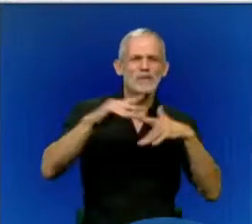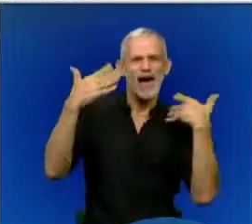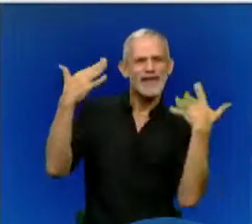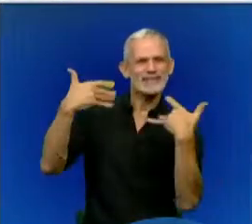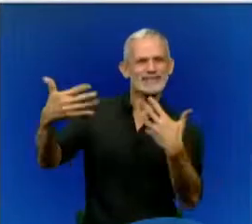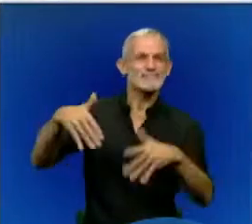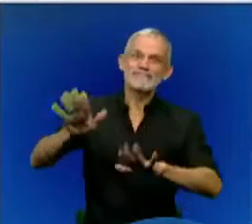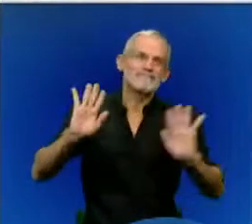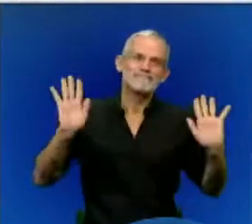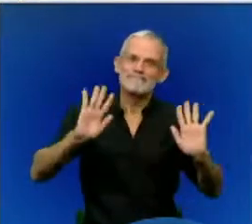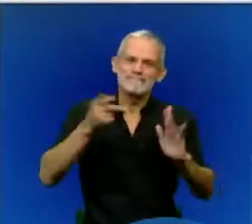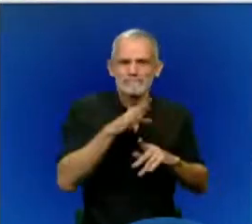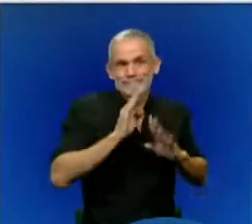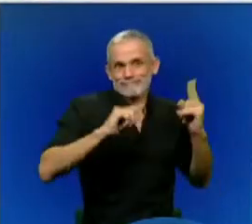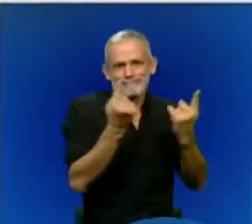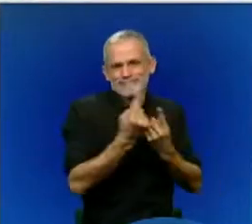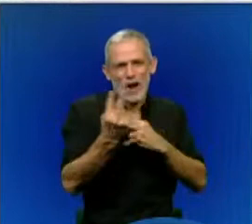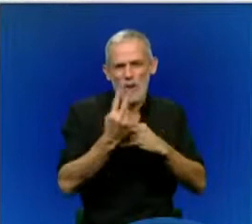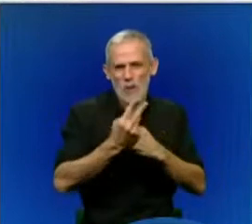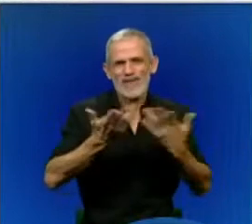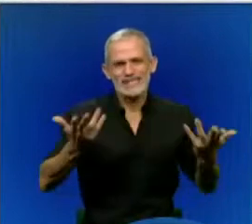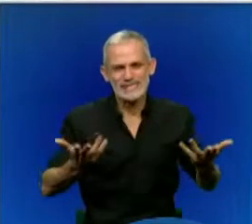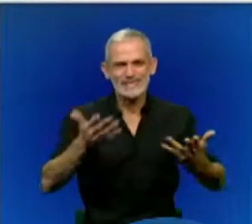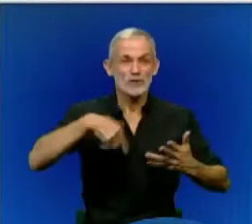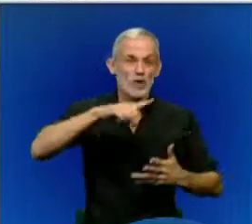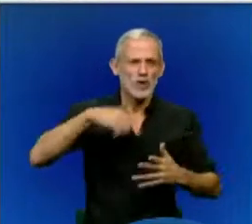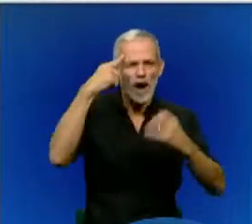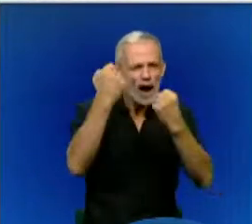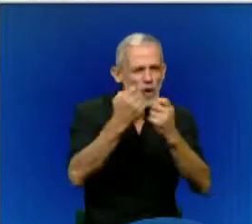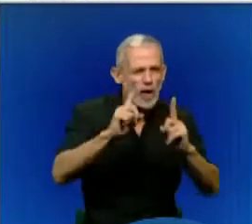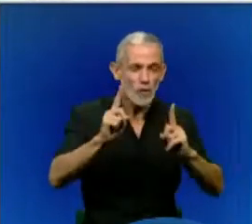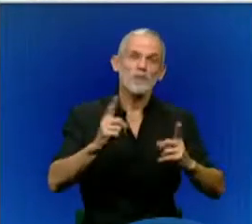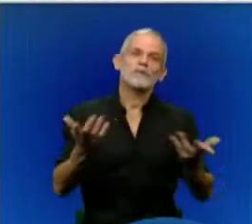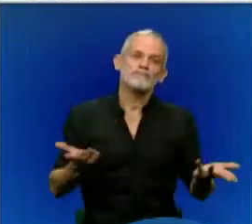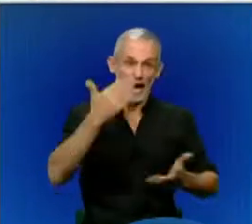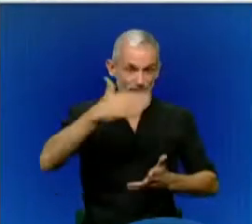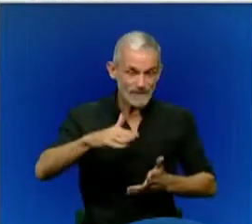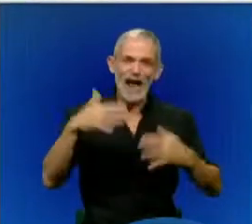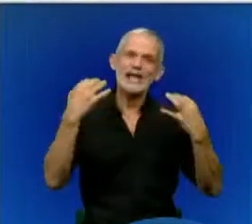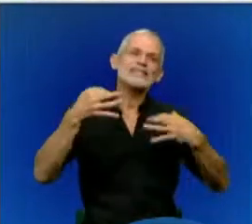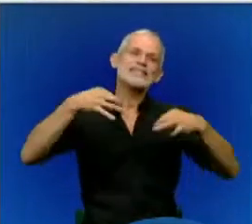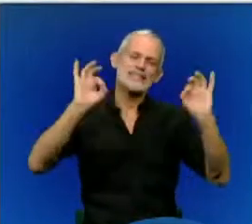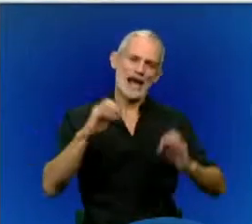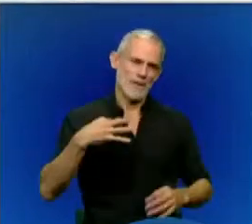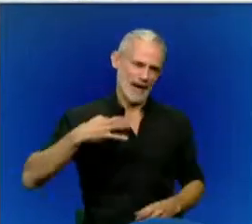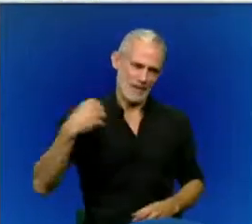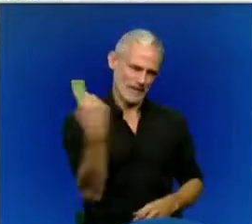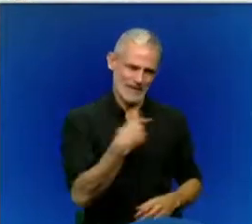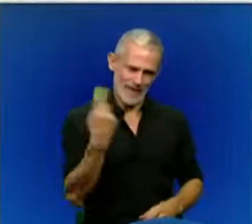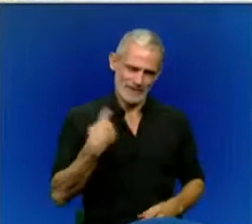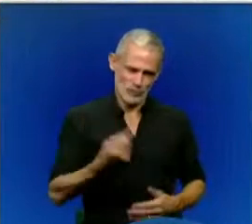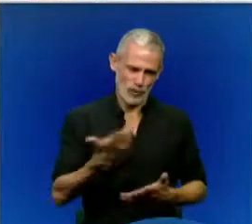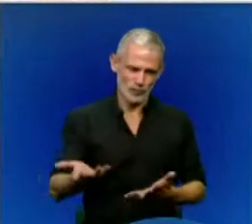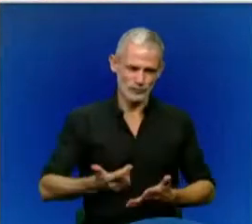todas esas medidas de cuidado en las que no siempre parecemos estar de acuerdo, pero que en definitiva son las que salvan la vida de nuestra